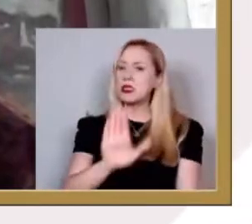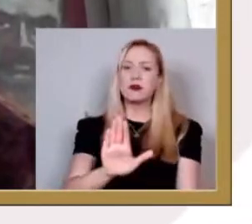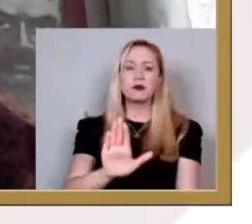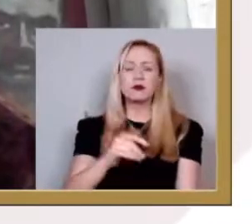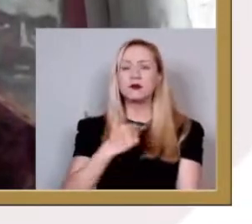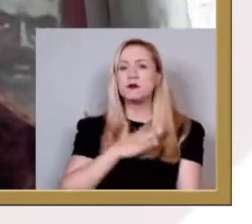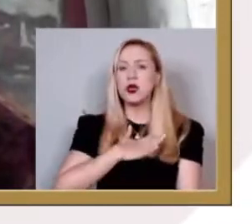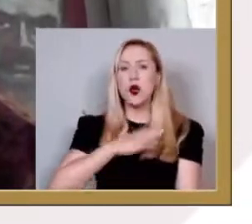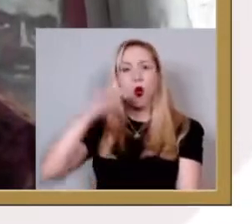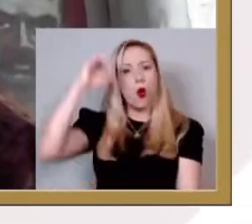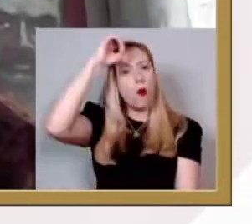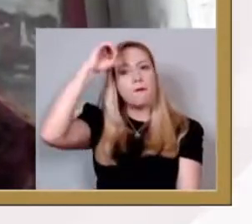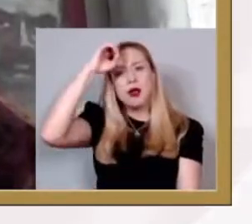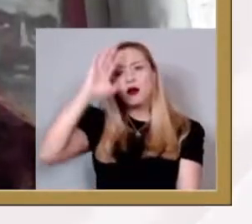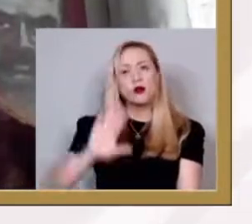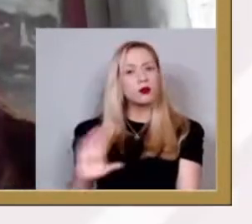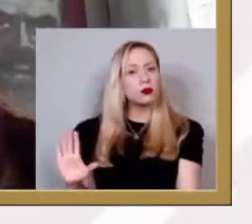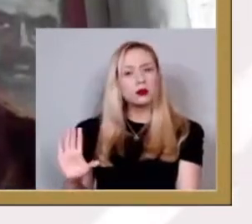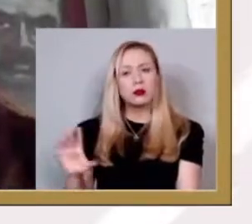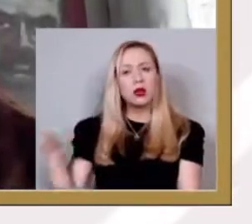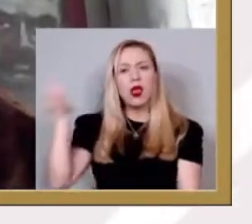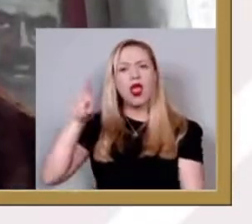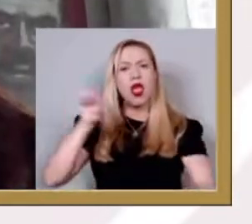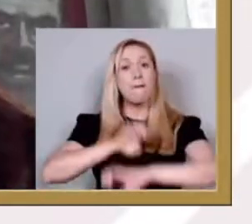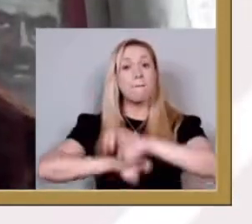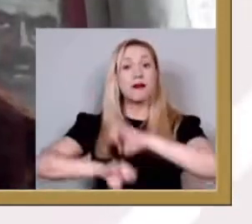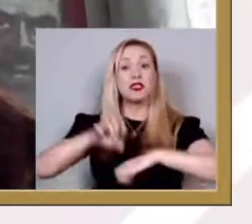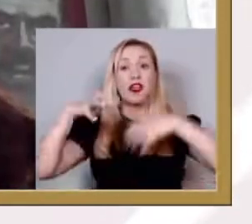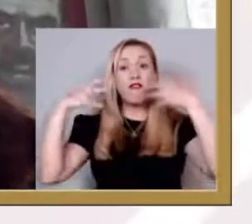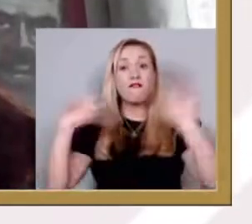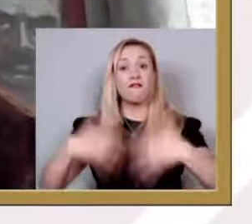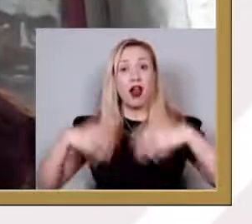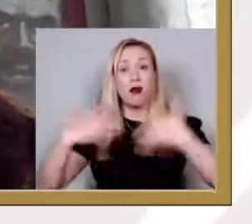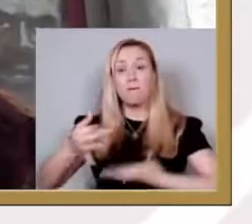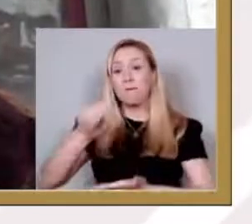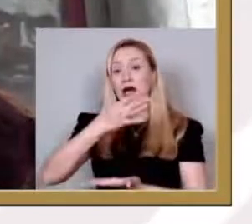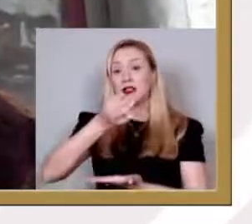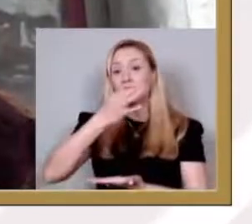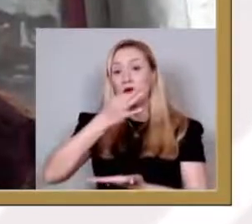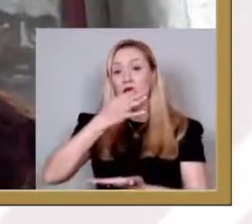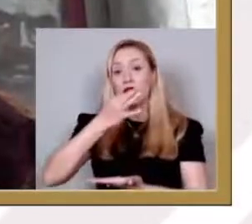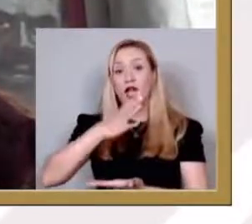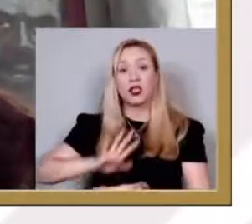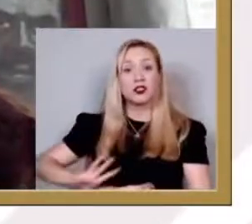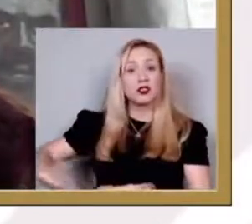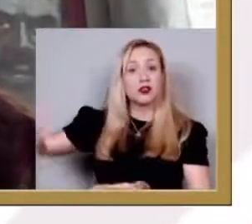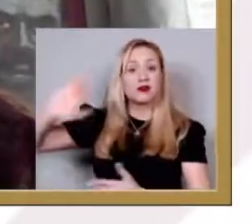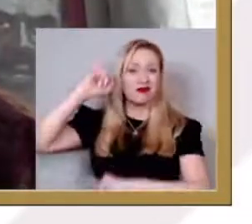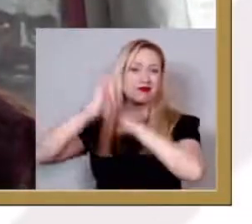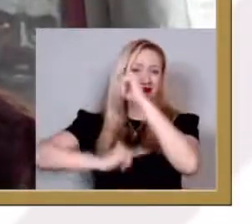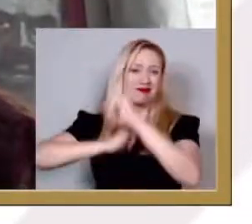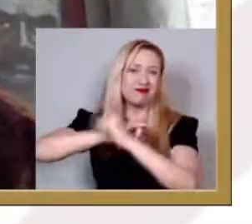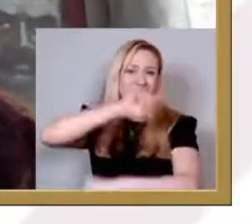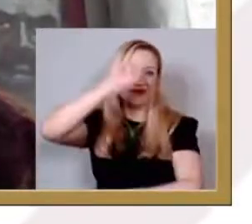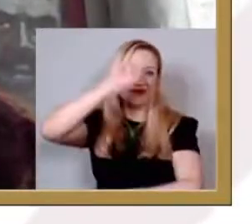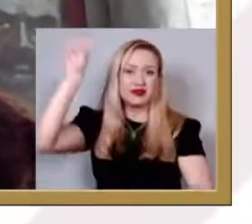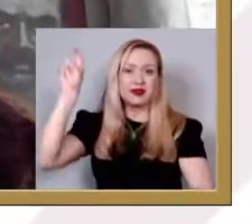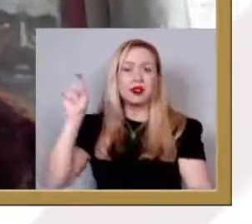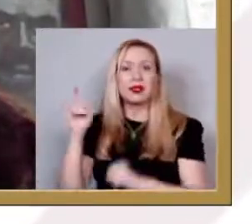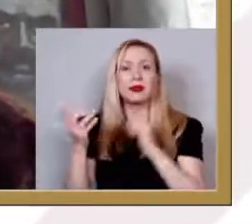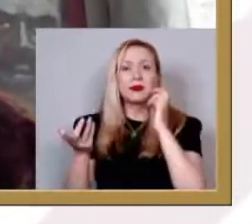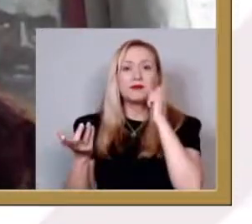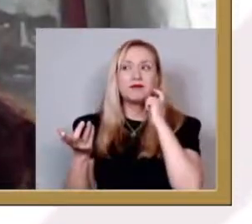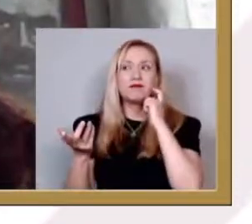que los empresarios de las empresas multinacionales